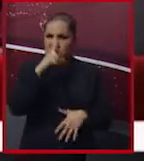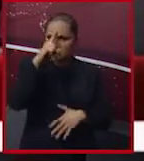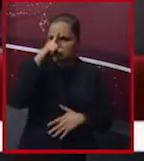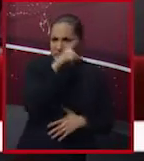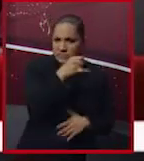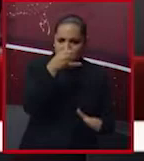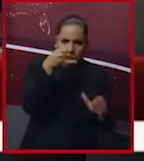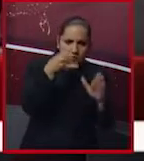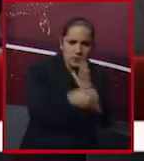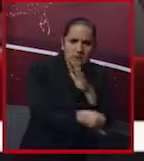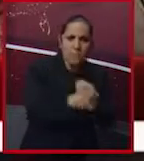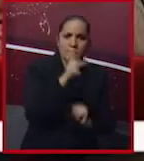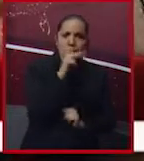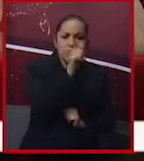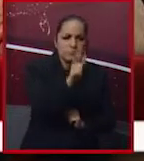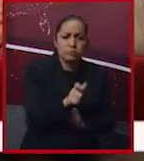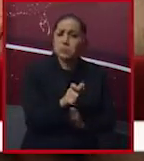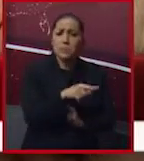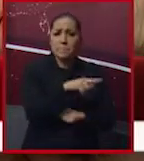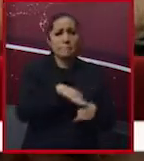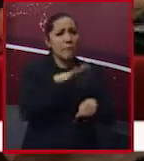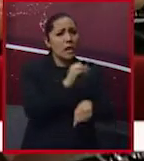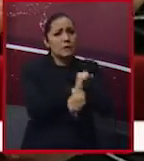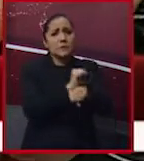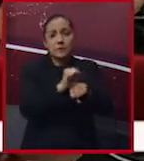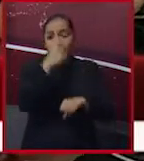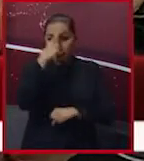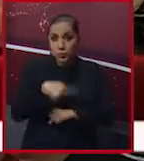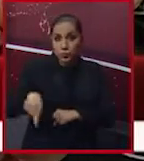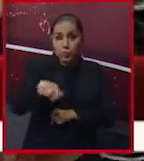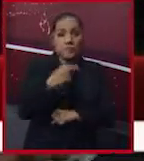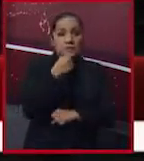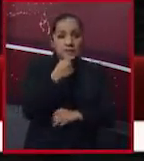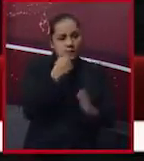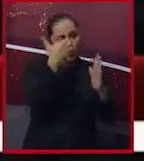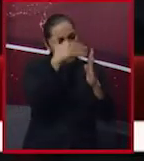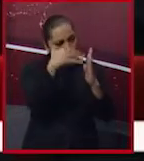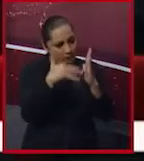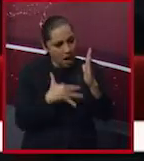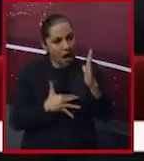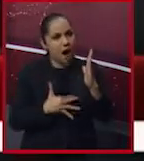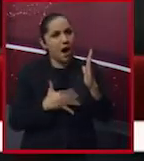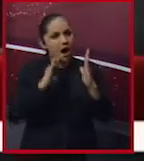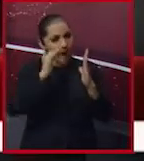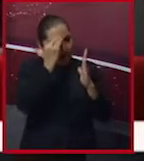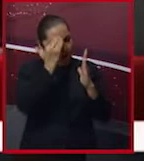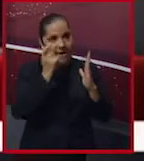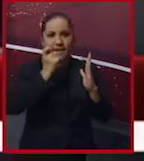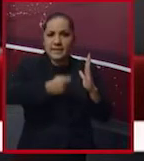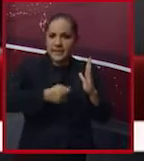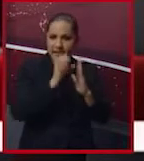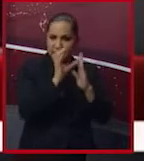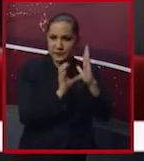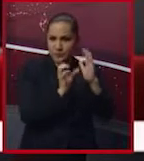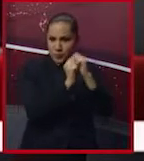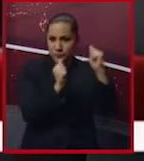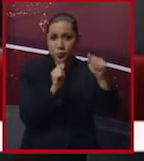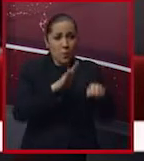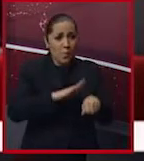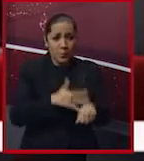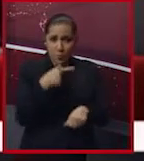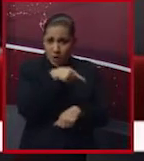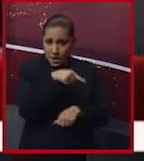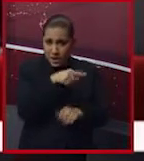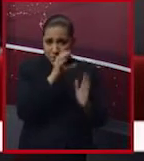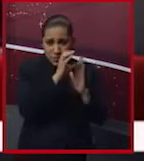este conocimiento para que los niños tengan acceso a la Constitución, que resulta el instrumento más